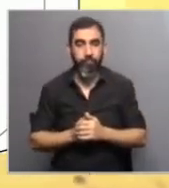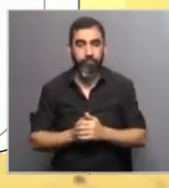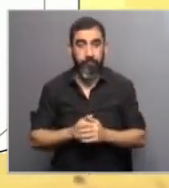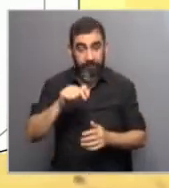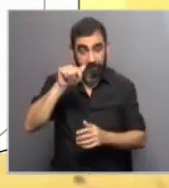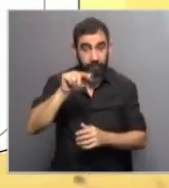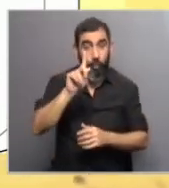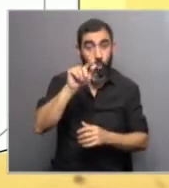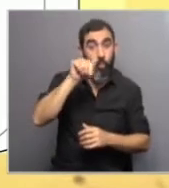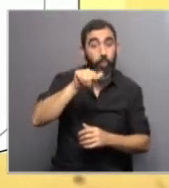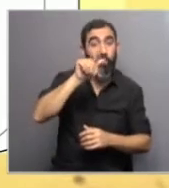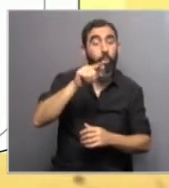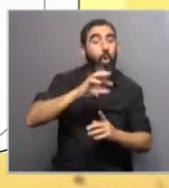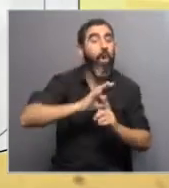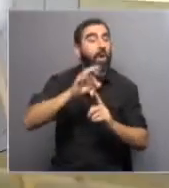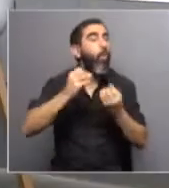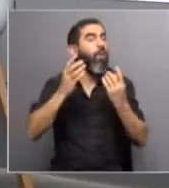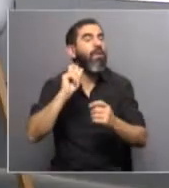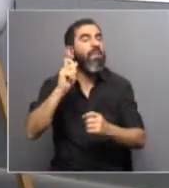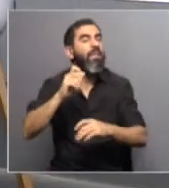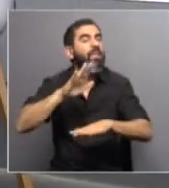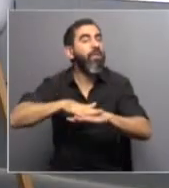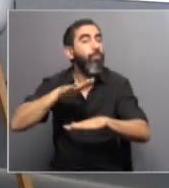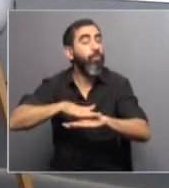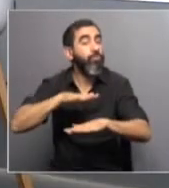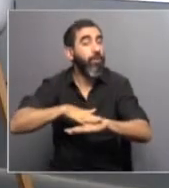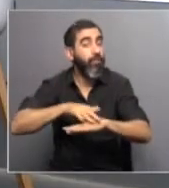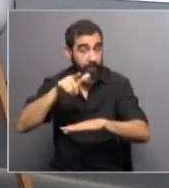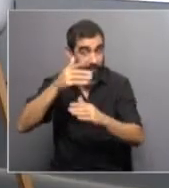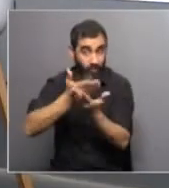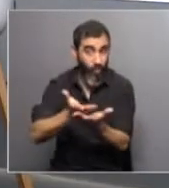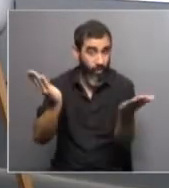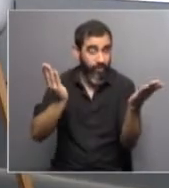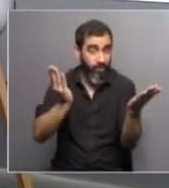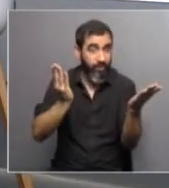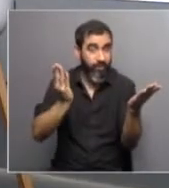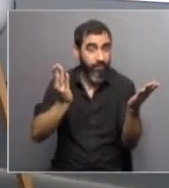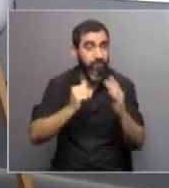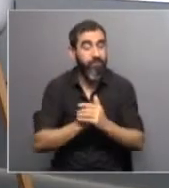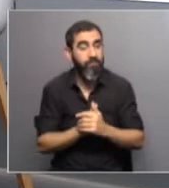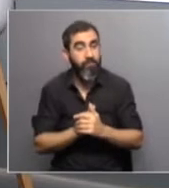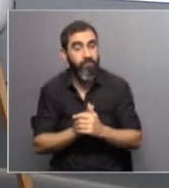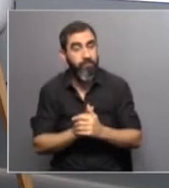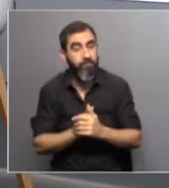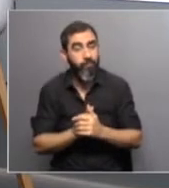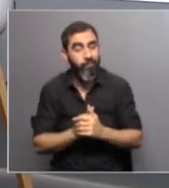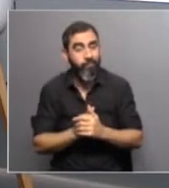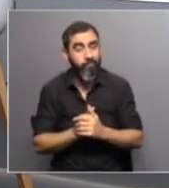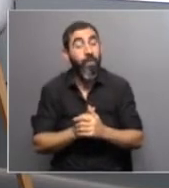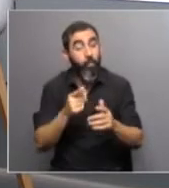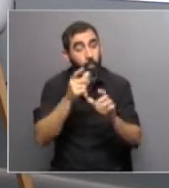Ese 1.1, ¿a qué se debe? ¿Quién lo generó? Bueno, este gráfico lo que indica es que usando los modelos climáticos uno puede